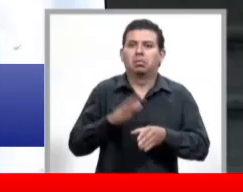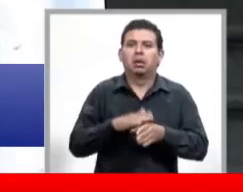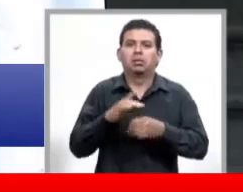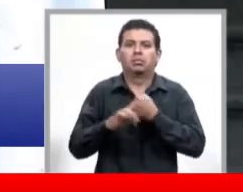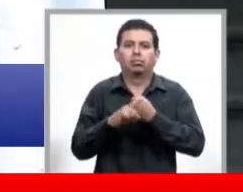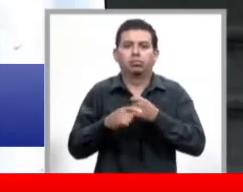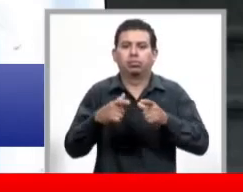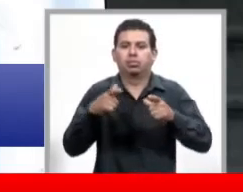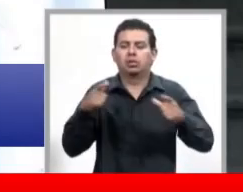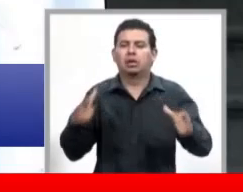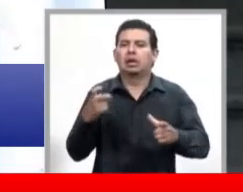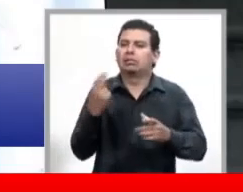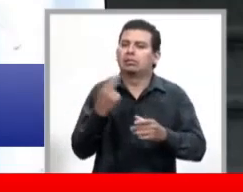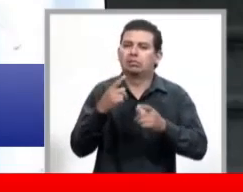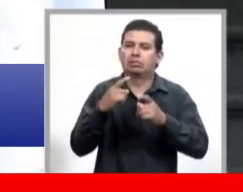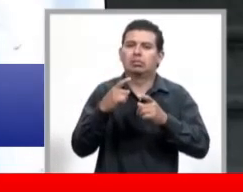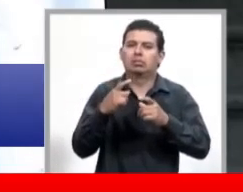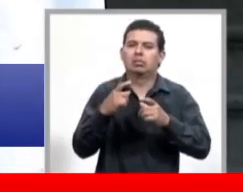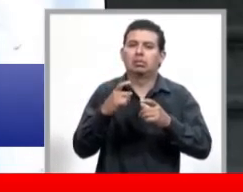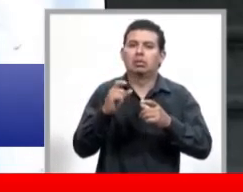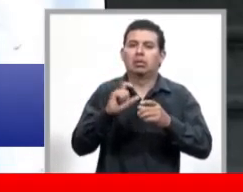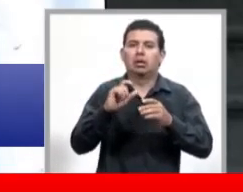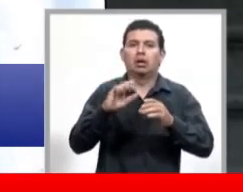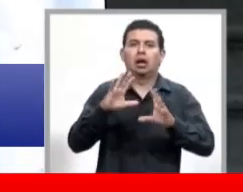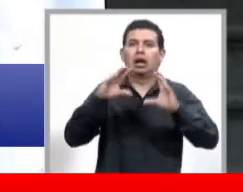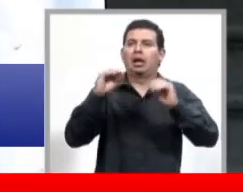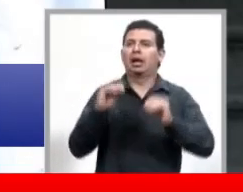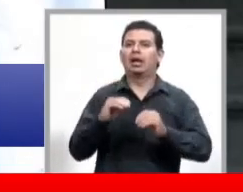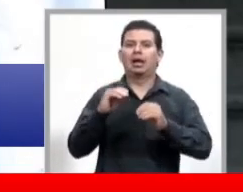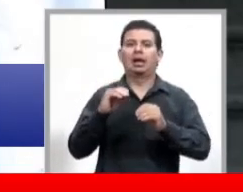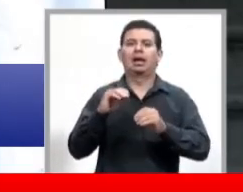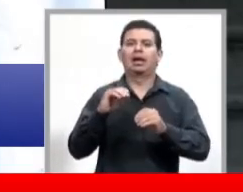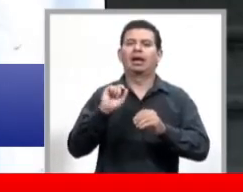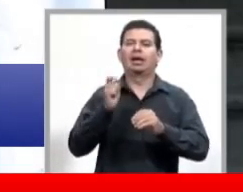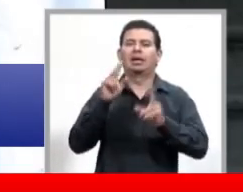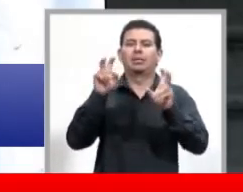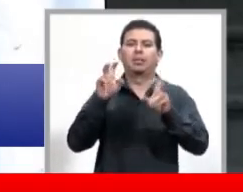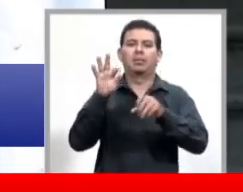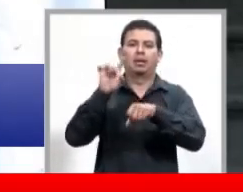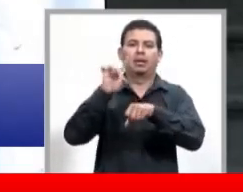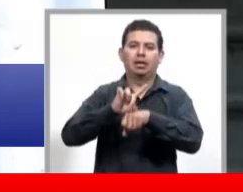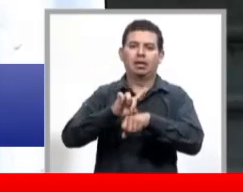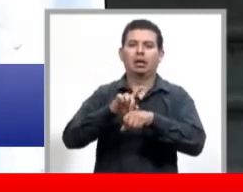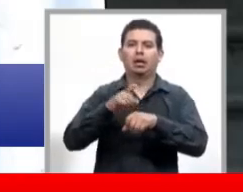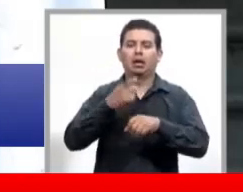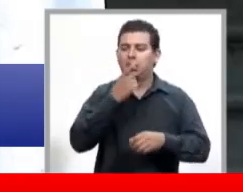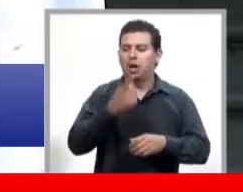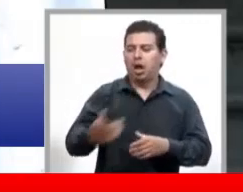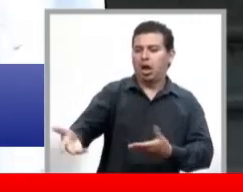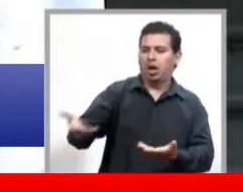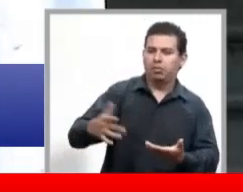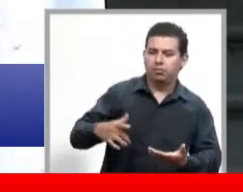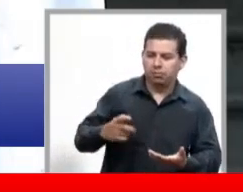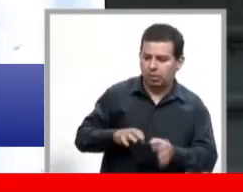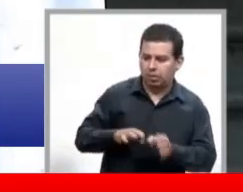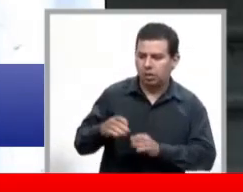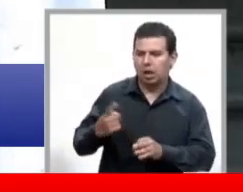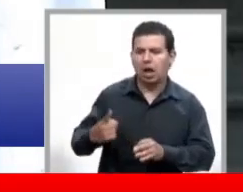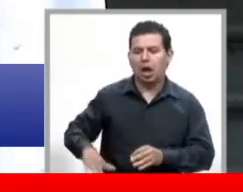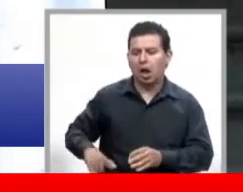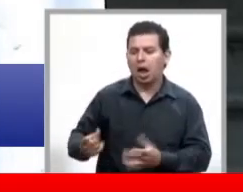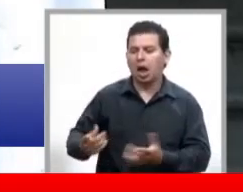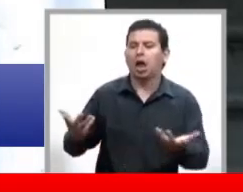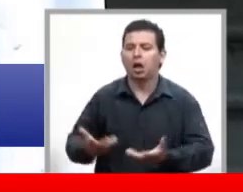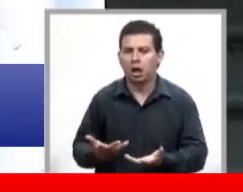cuarentena. Y cuando levantemos la cuarentena, el gobierno federal ha planteado, y ahí estamos nosotros alineándonos, que a partir